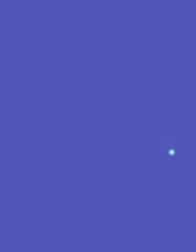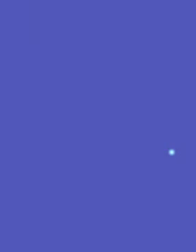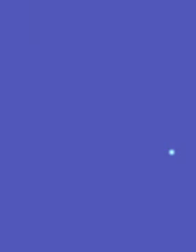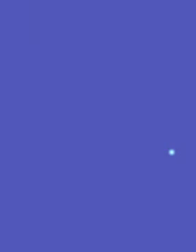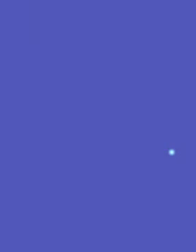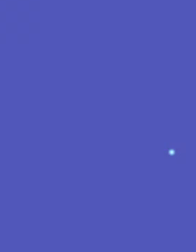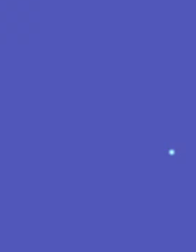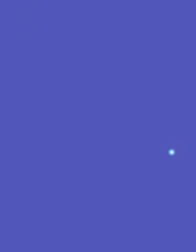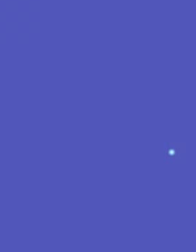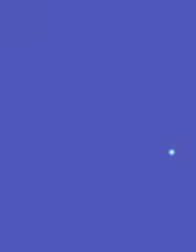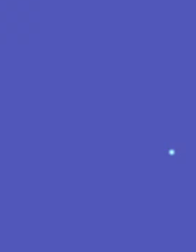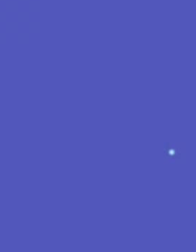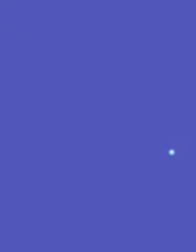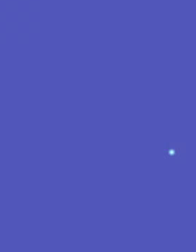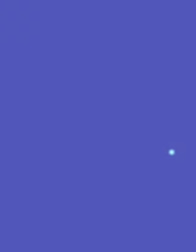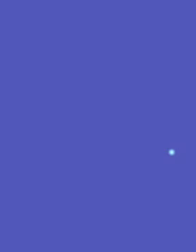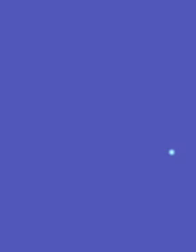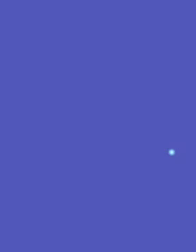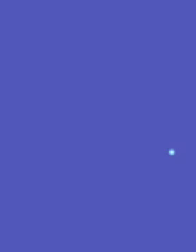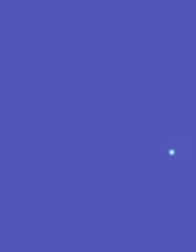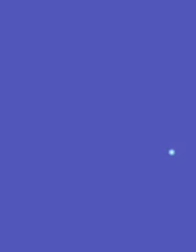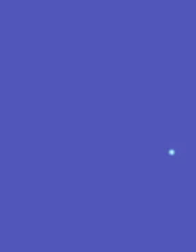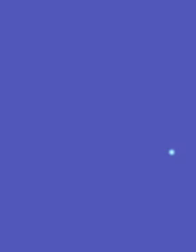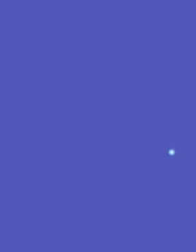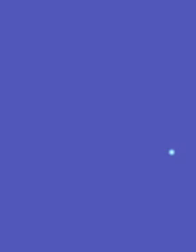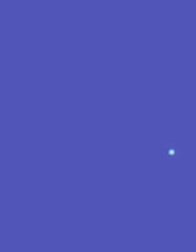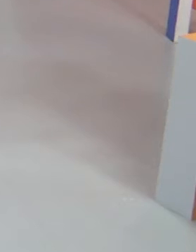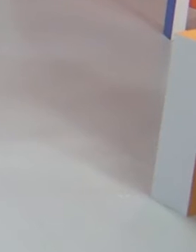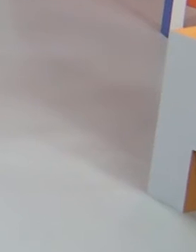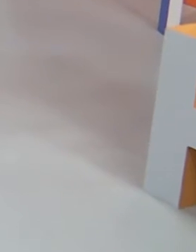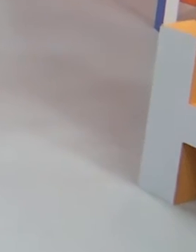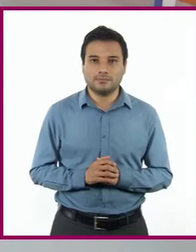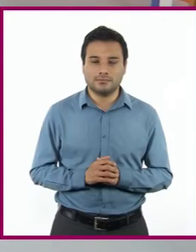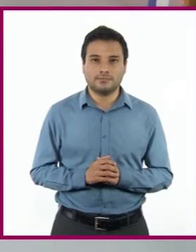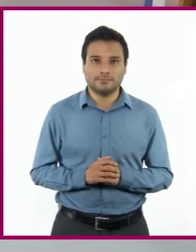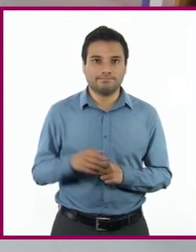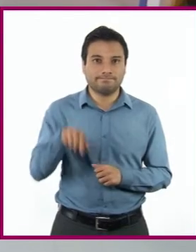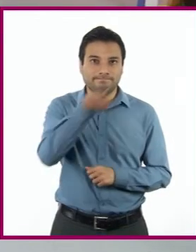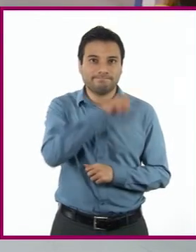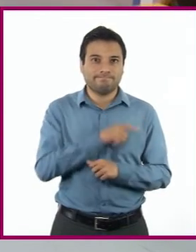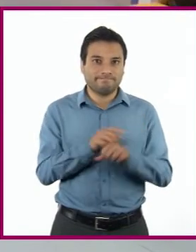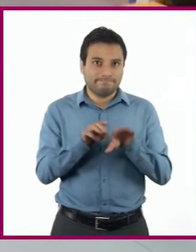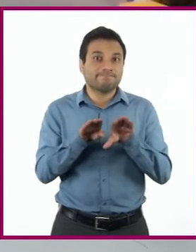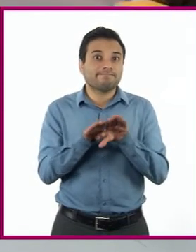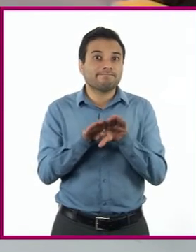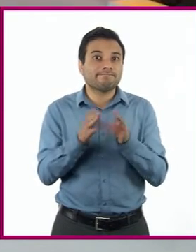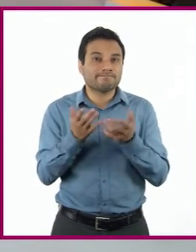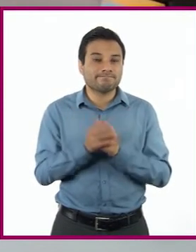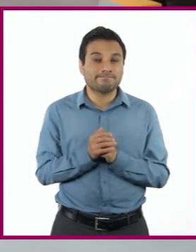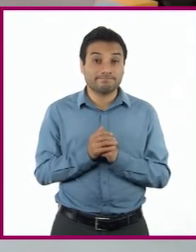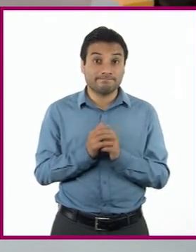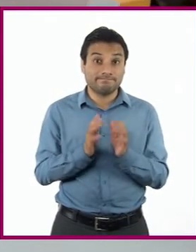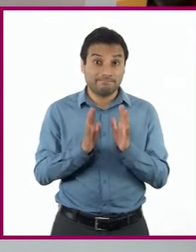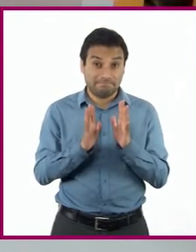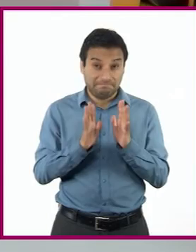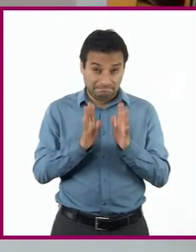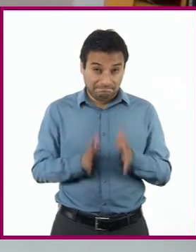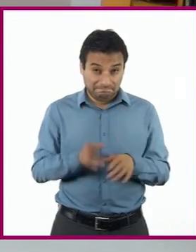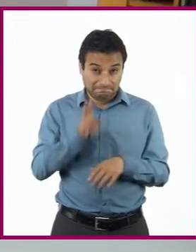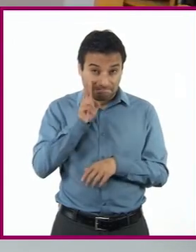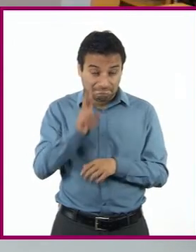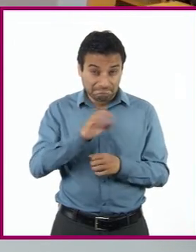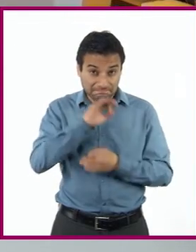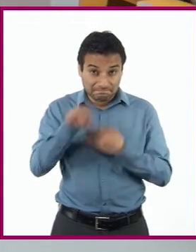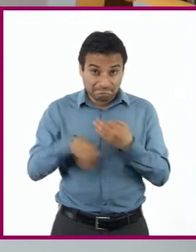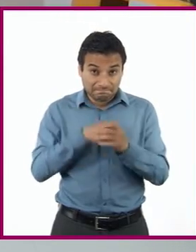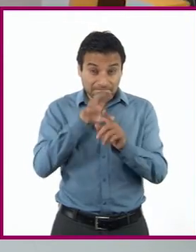decía. Si quieren les enseño las armas. ¿Cómo les fue en casa con el ejercicio? ¿Pudieron identificar todos los